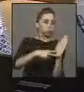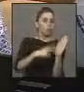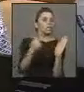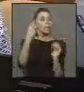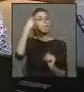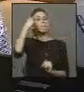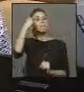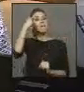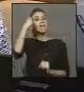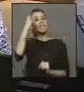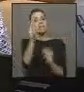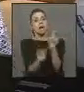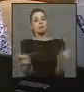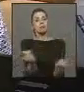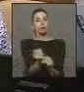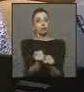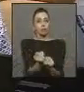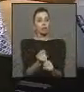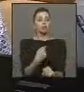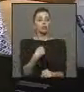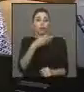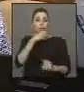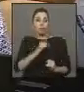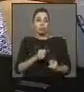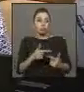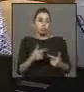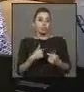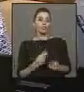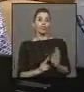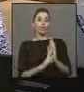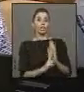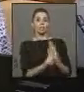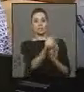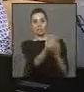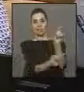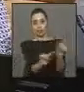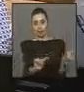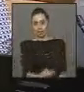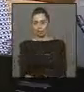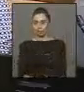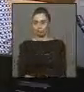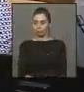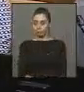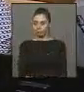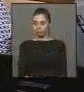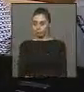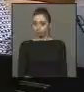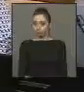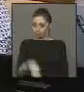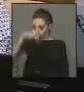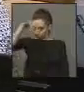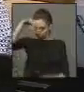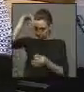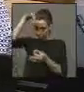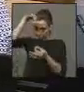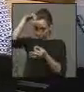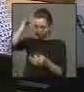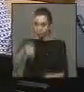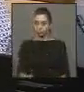piensan los trabajadores a quienes tengo el privilegio de representar este documento.